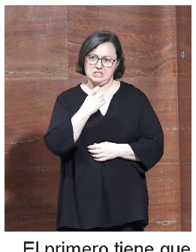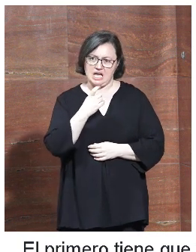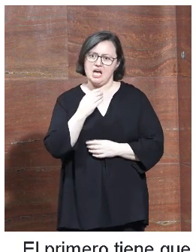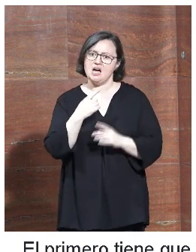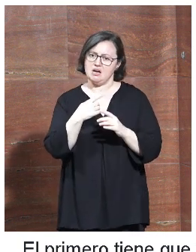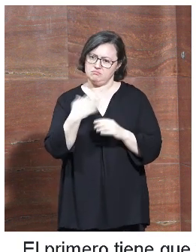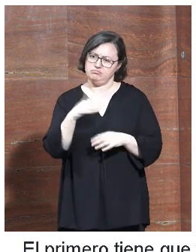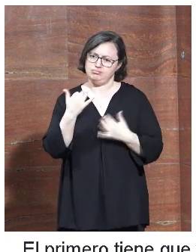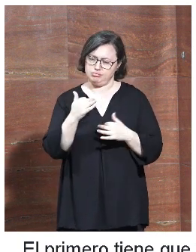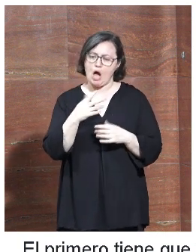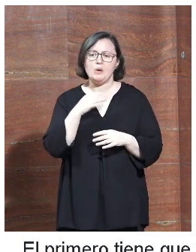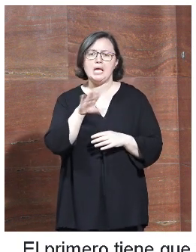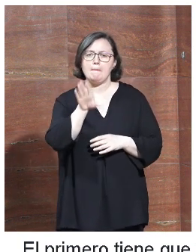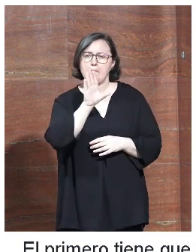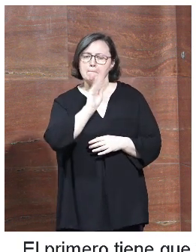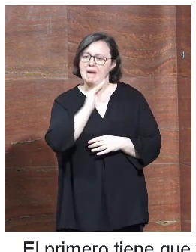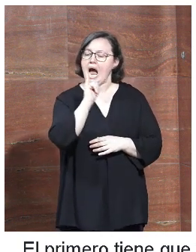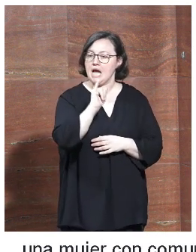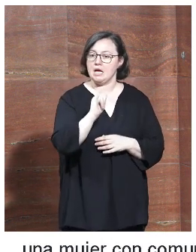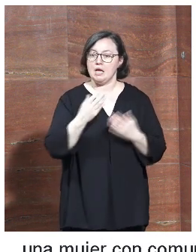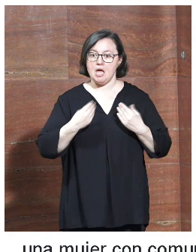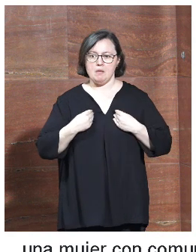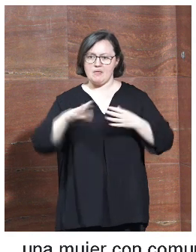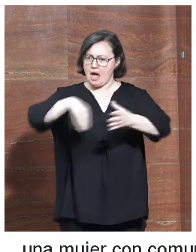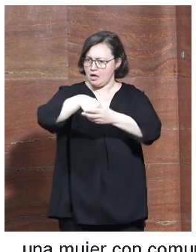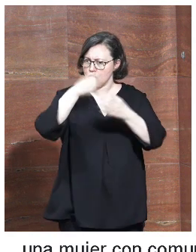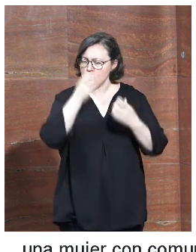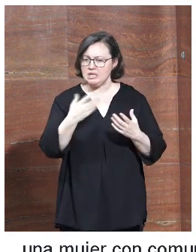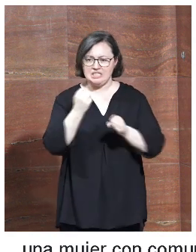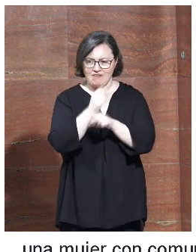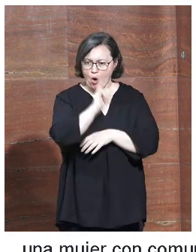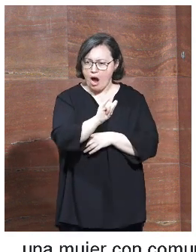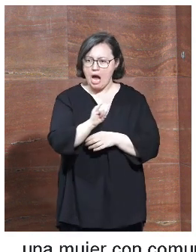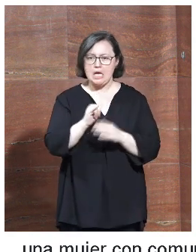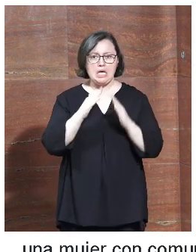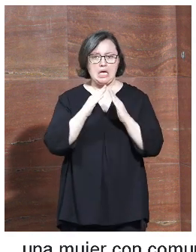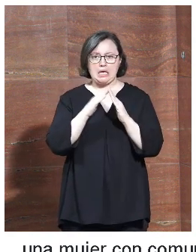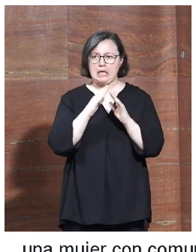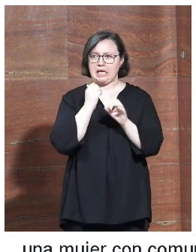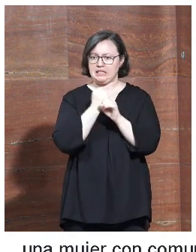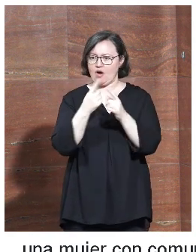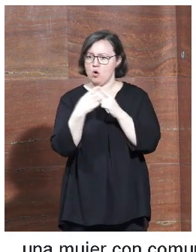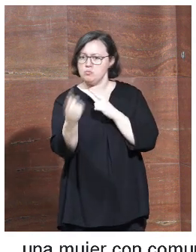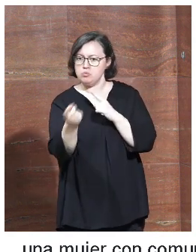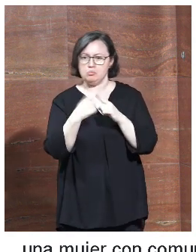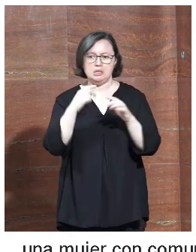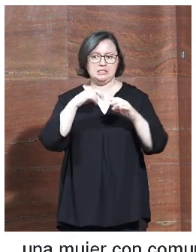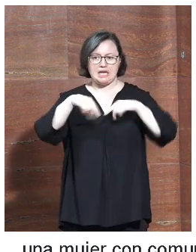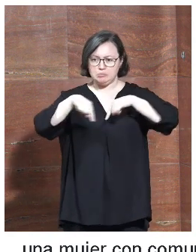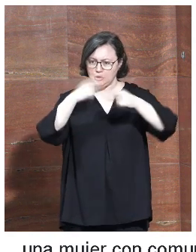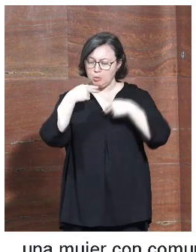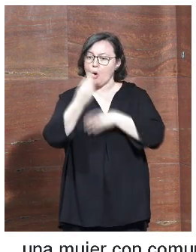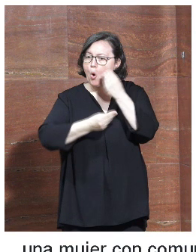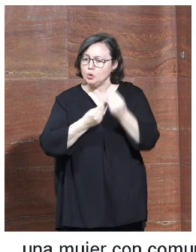elevado, aunque se la comprende, que tiene una vida súper inclusiva, ella trabaja, al salir de su trabajo va a coger el transporte